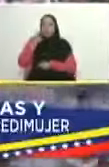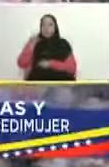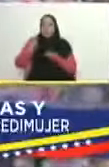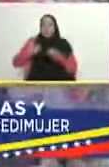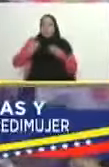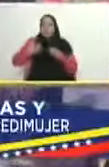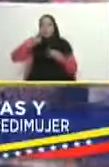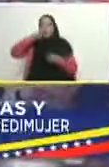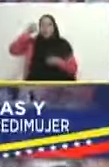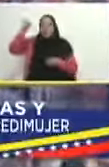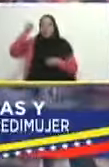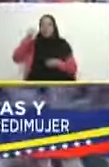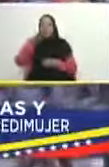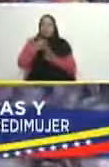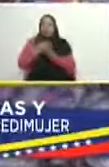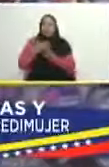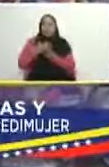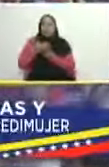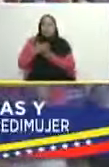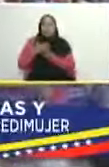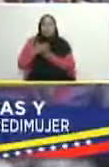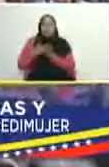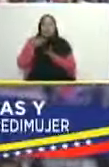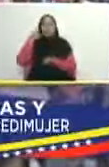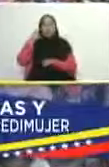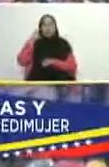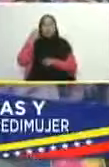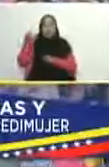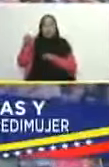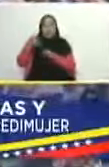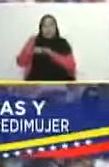Bueno, tenemos que buscar una solución. ¿Esta mesa aguanta?